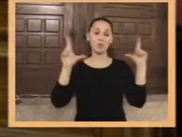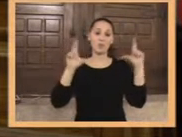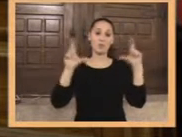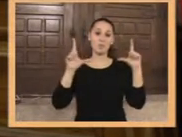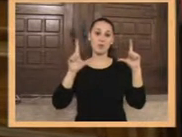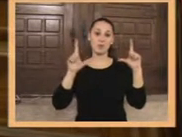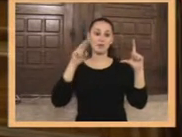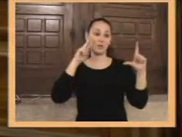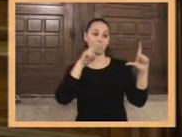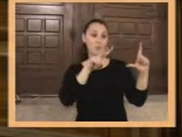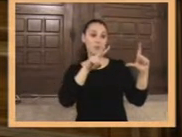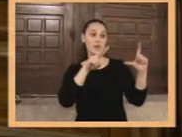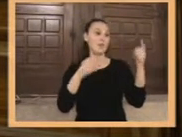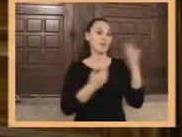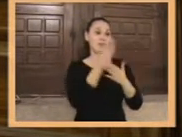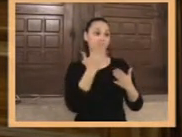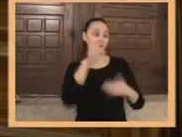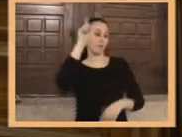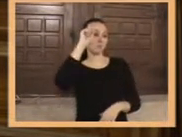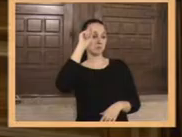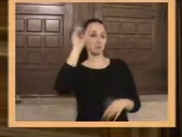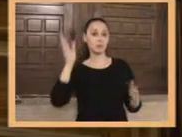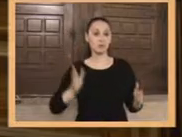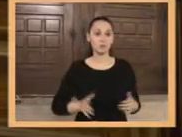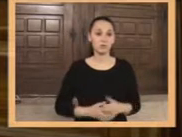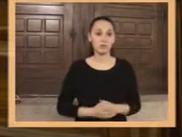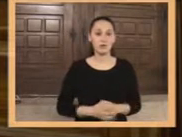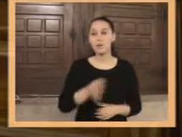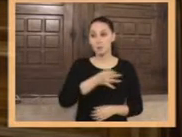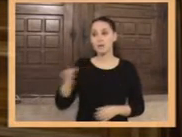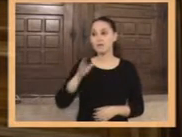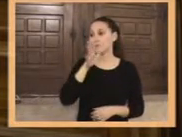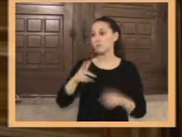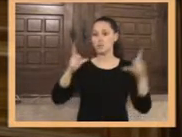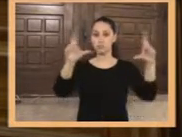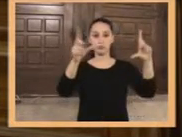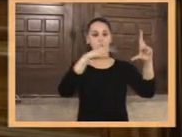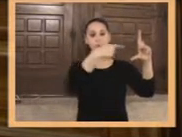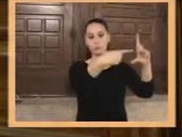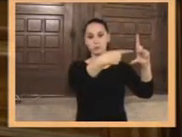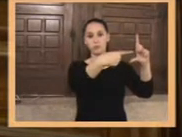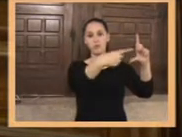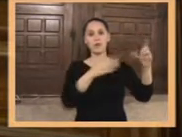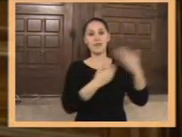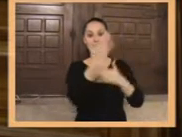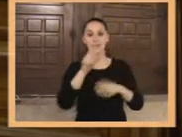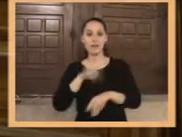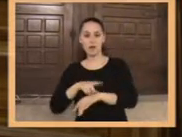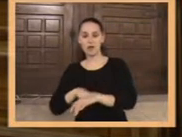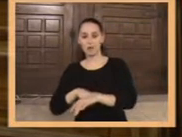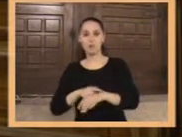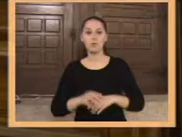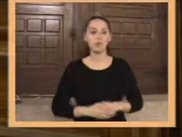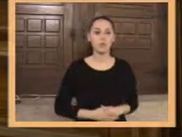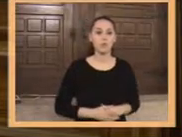ni de qué mes corresponde. Perfectamente lo saben porque aparece en el rótulo, así que, por favor, le reitero de nuevo, se ajuste al orden del día, por favor.